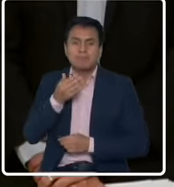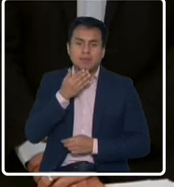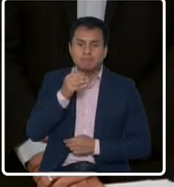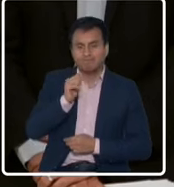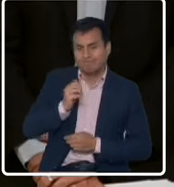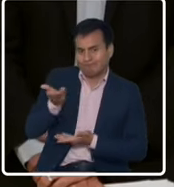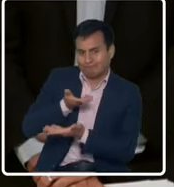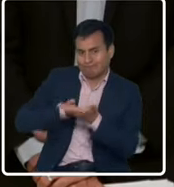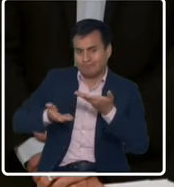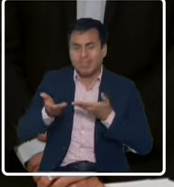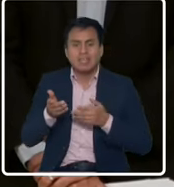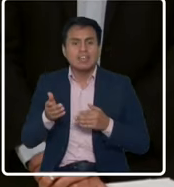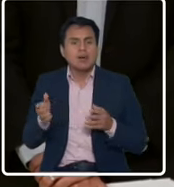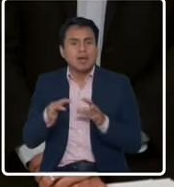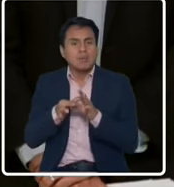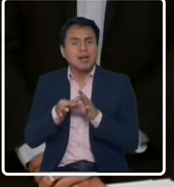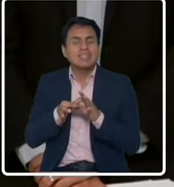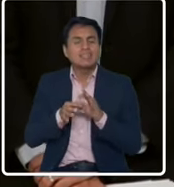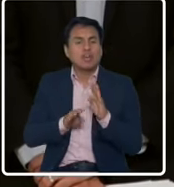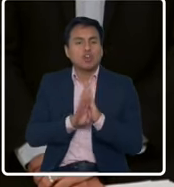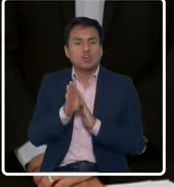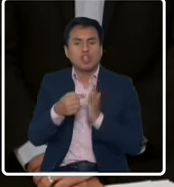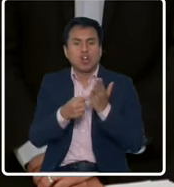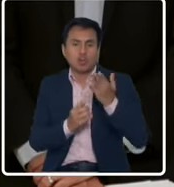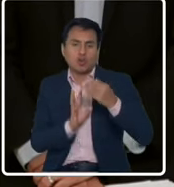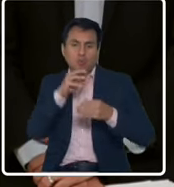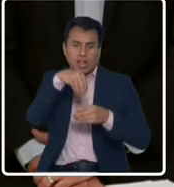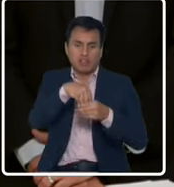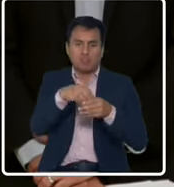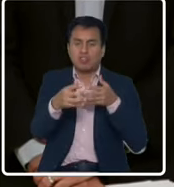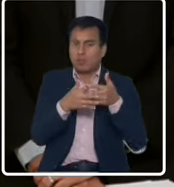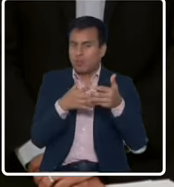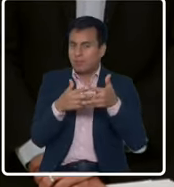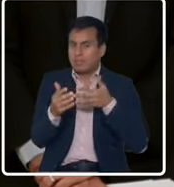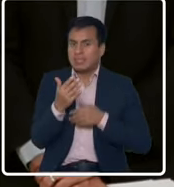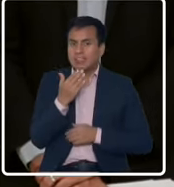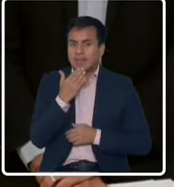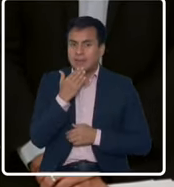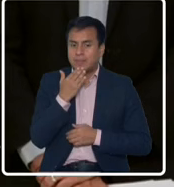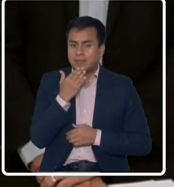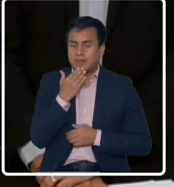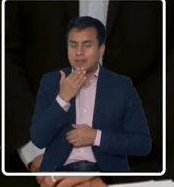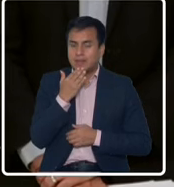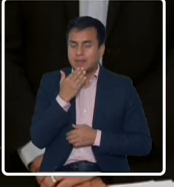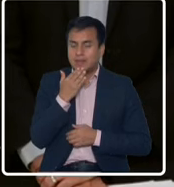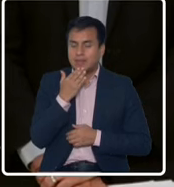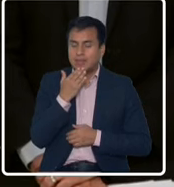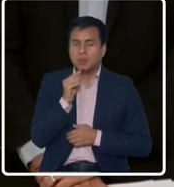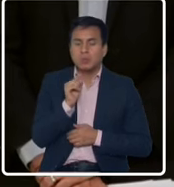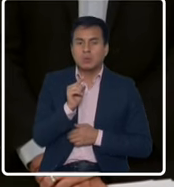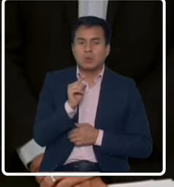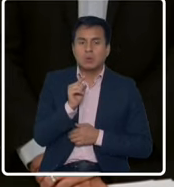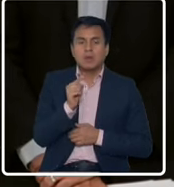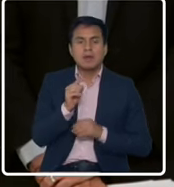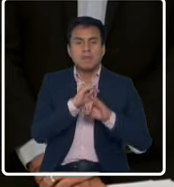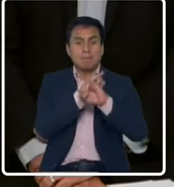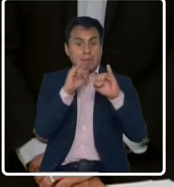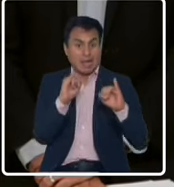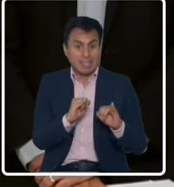naturalmente incorporando desarrollo tecnológico naturalmente con un con